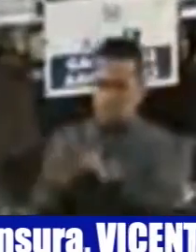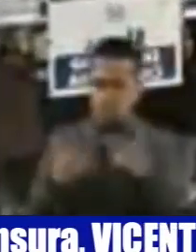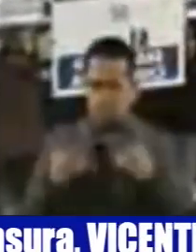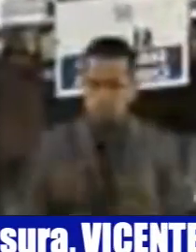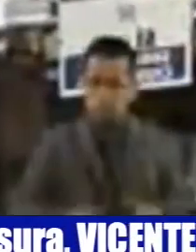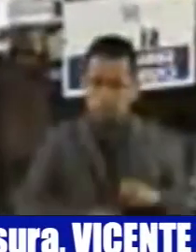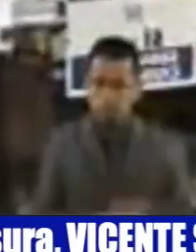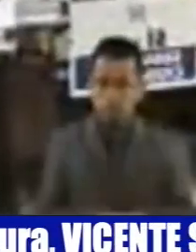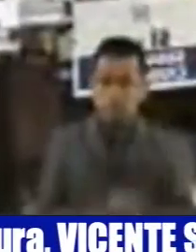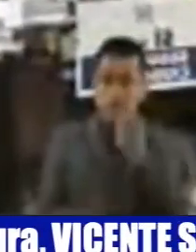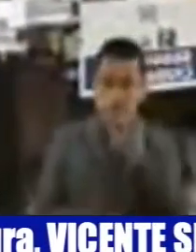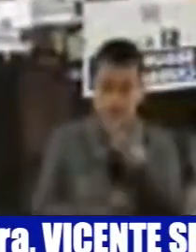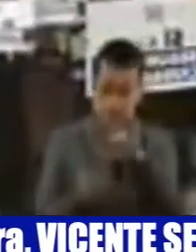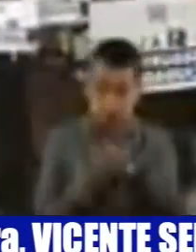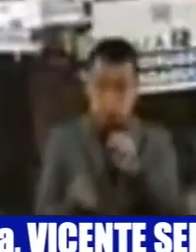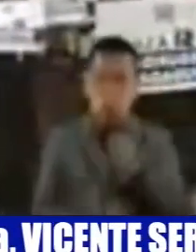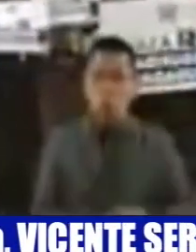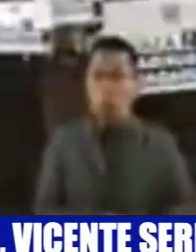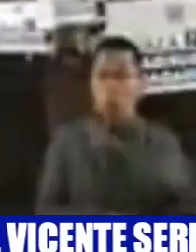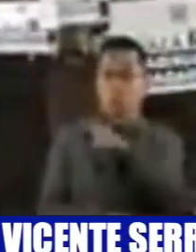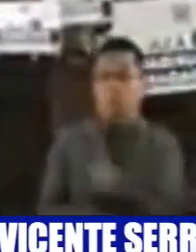cual ustedes se limpian el culo.